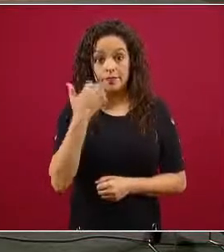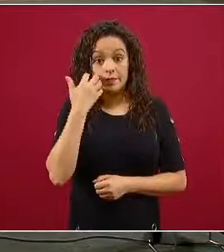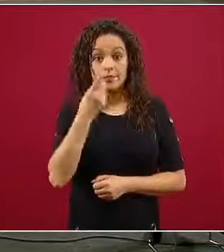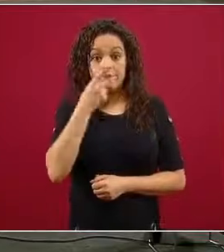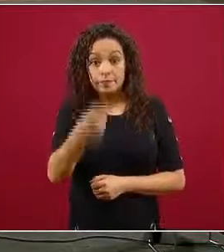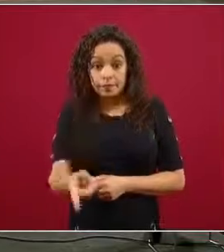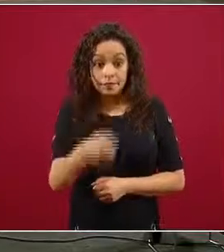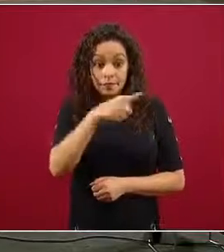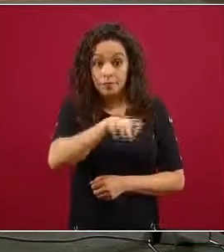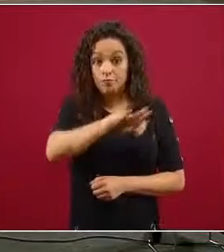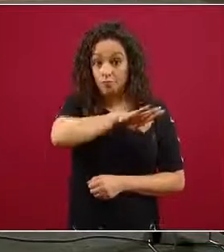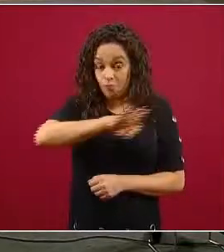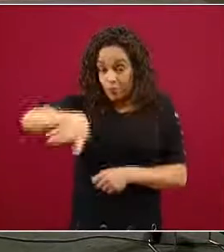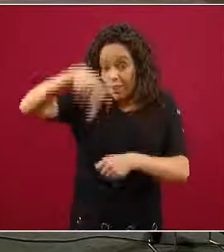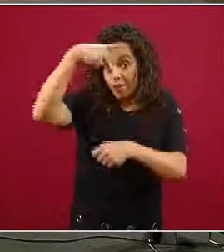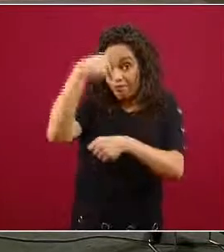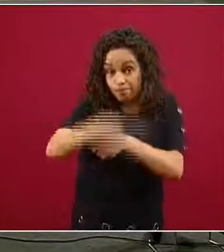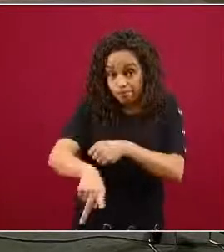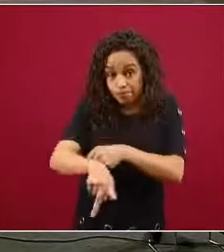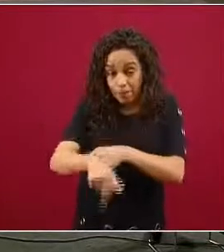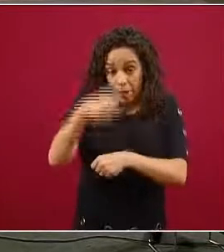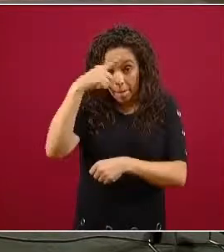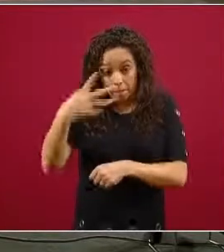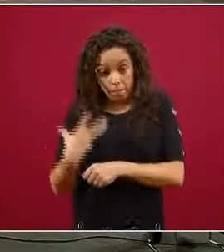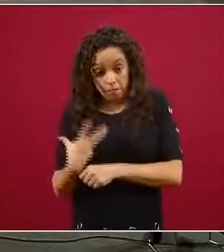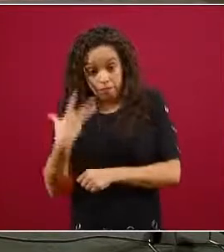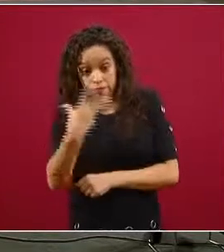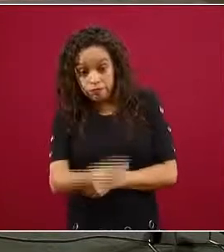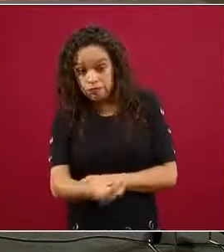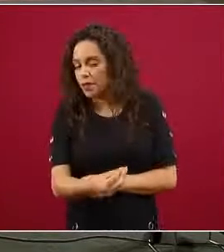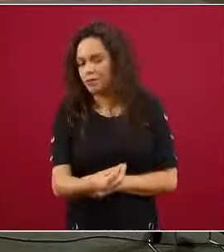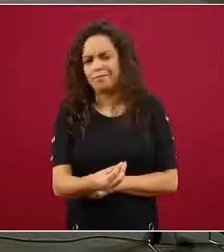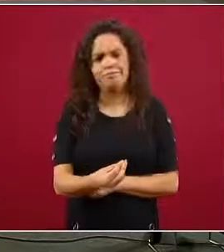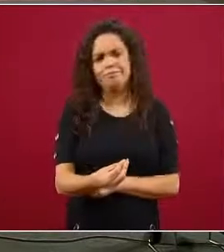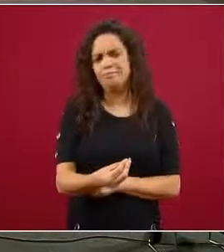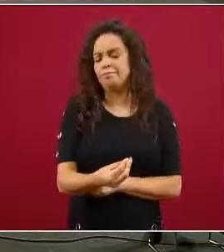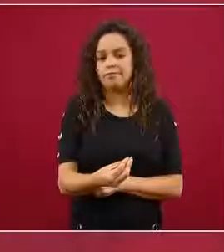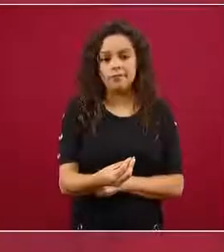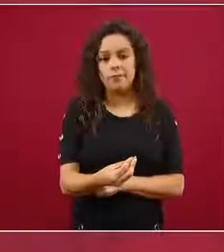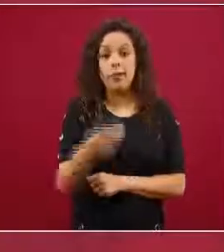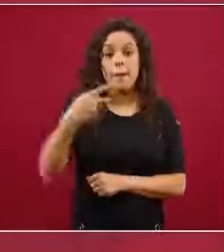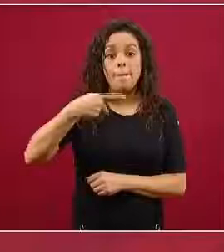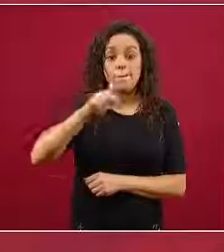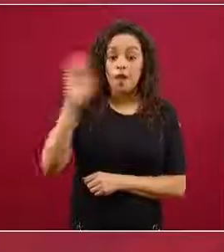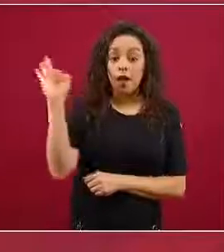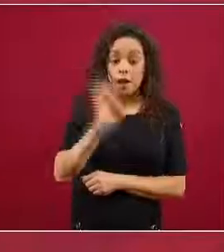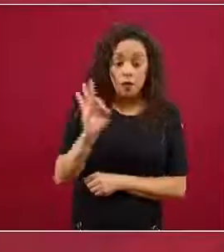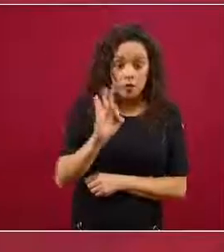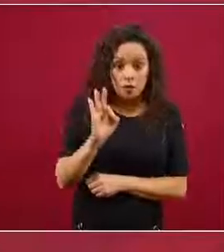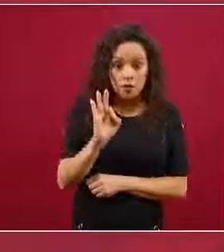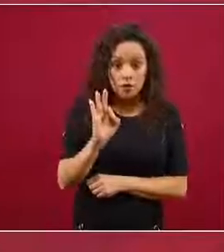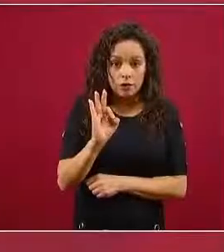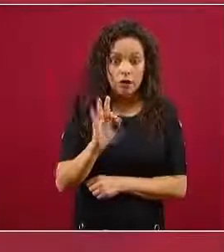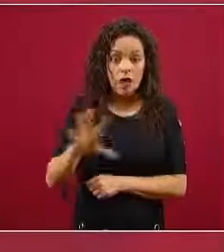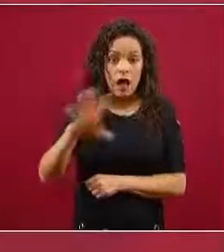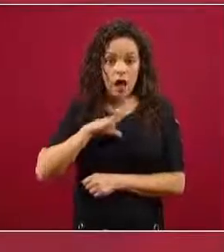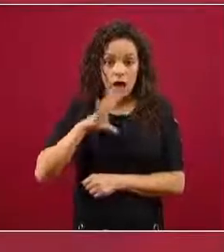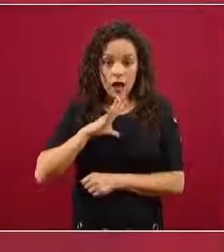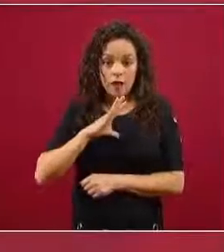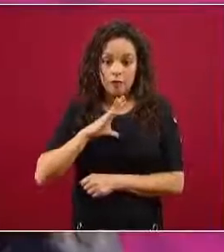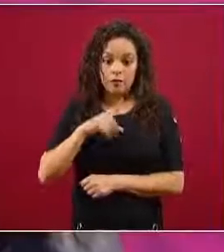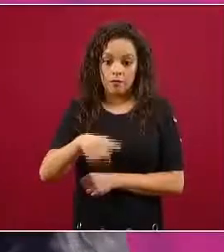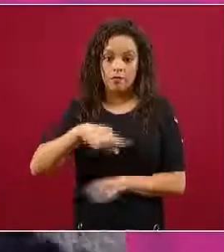riesgo adicional de contagiarse de COVID. Por supuesto, debemos ser claros, en la medida en que existe una epidemia